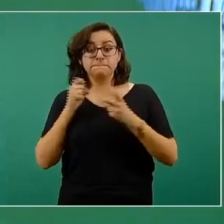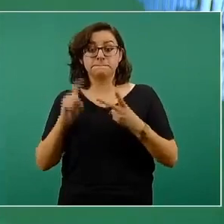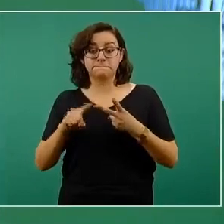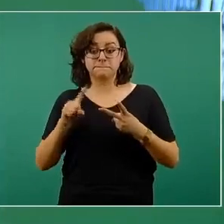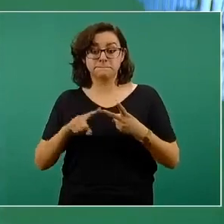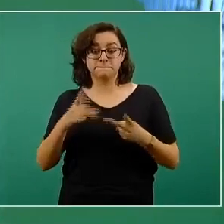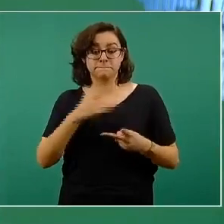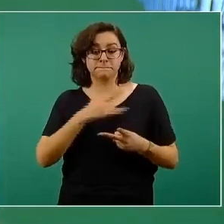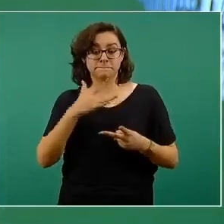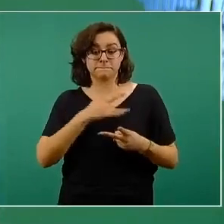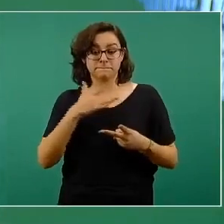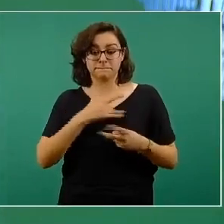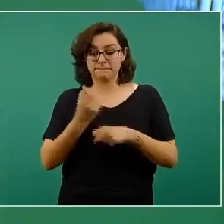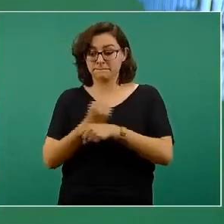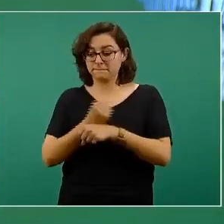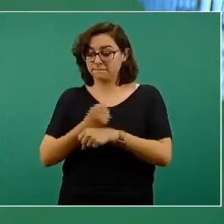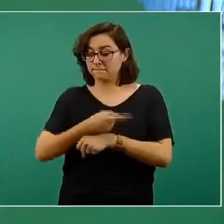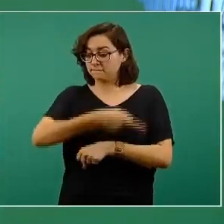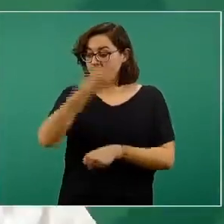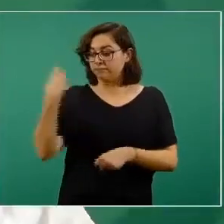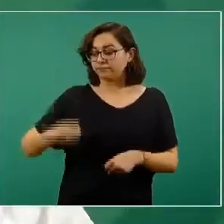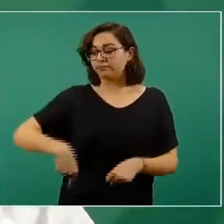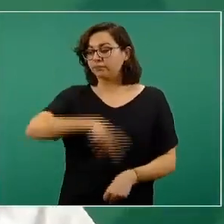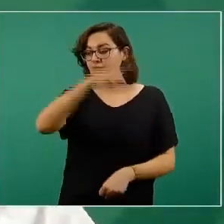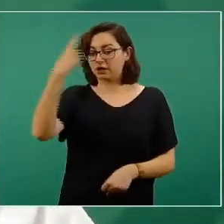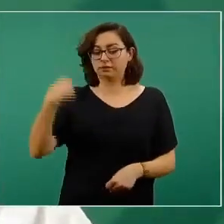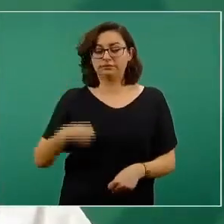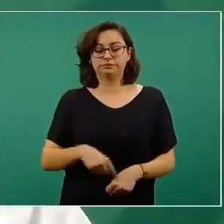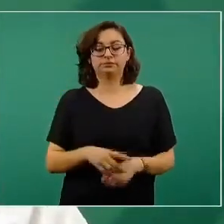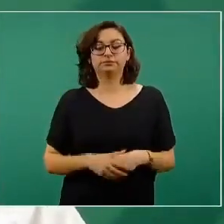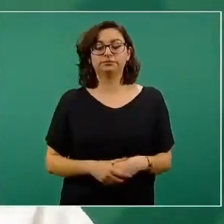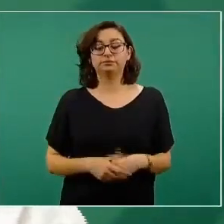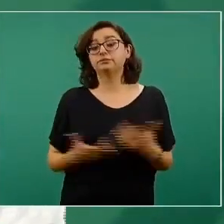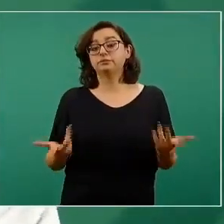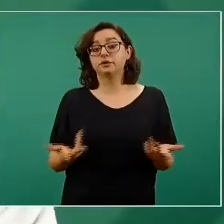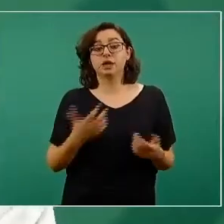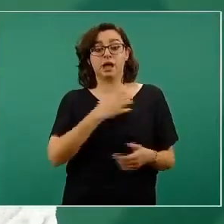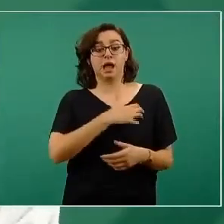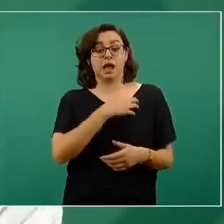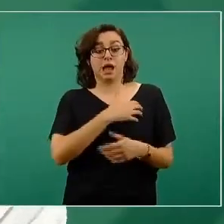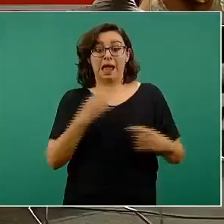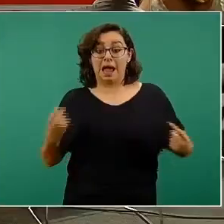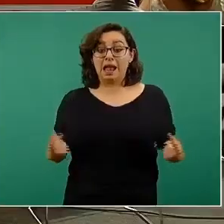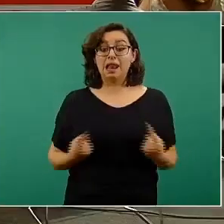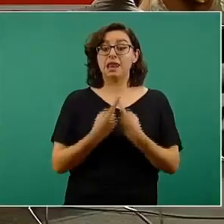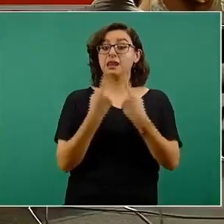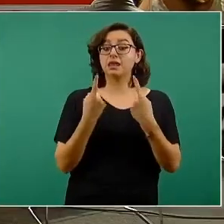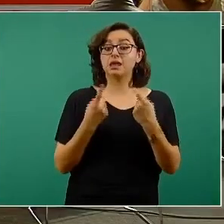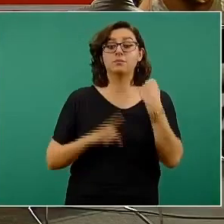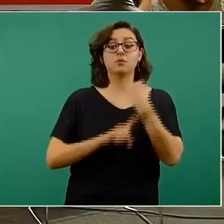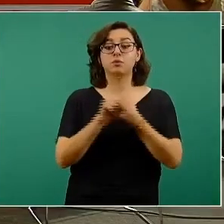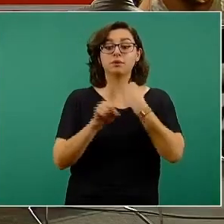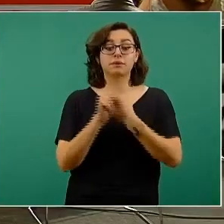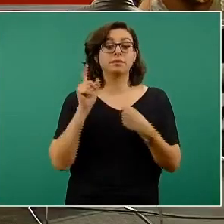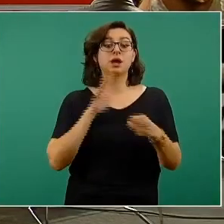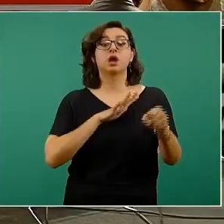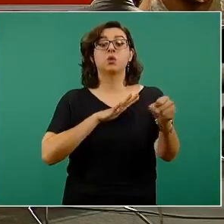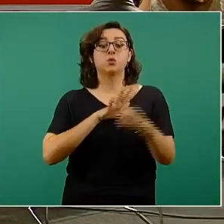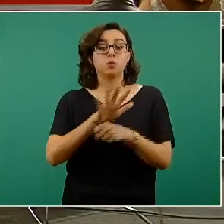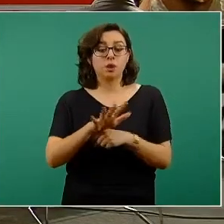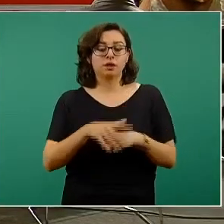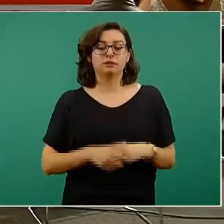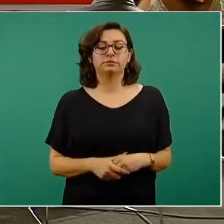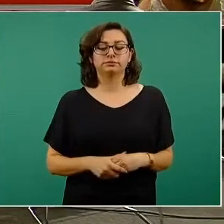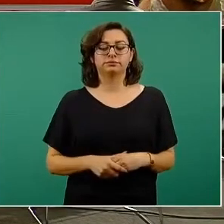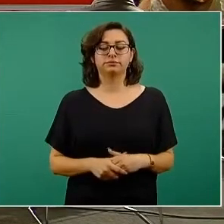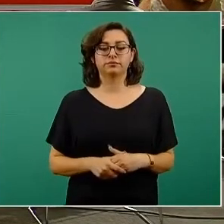sistema cardiovascular. La alergia, una de sus características es que causa un aumento en lo